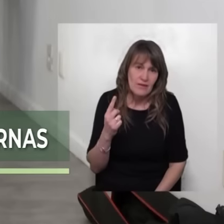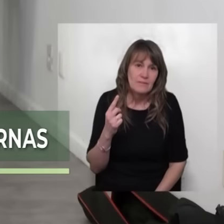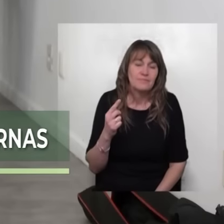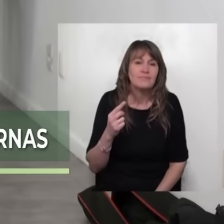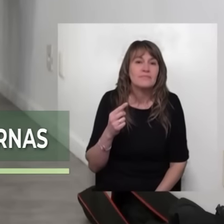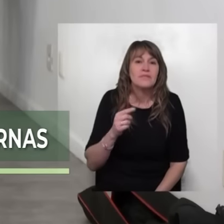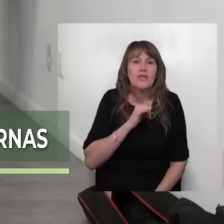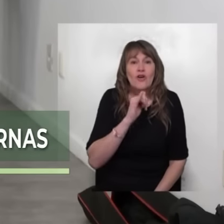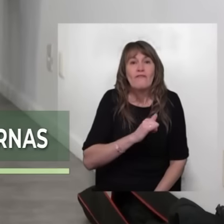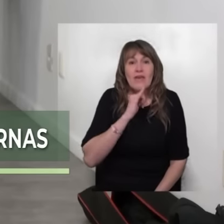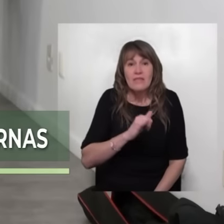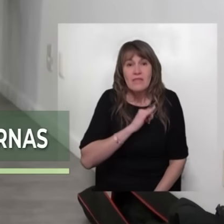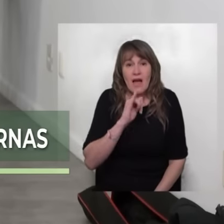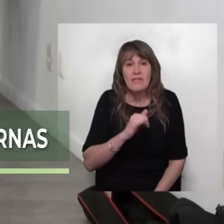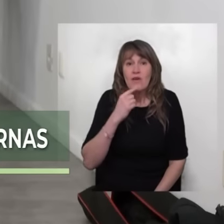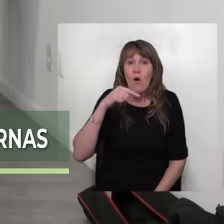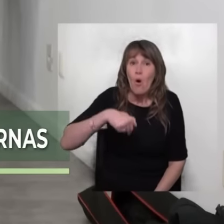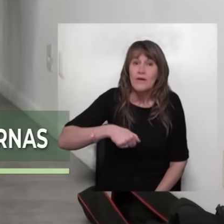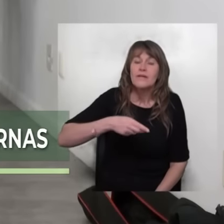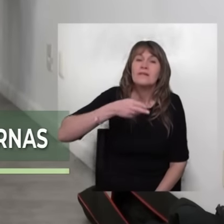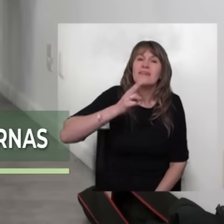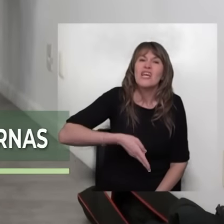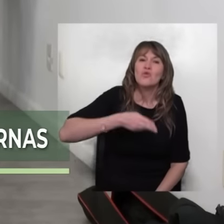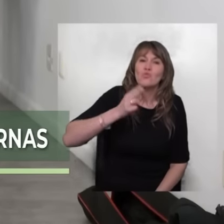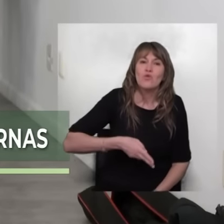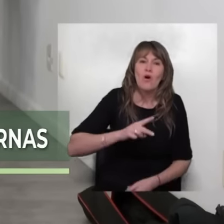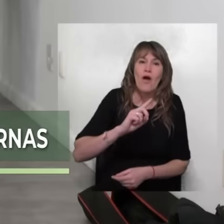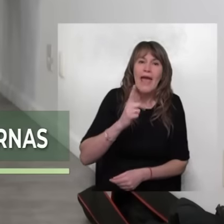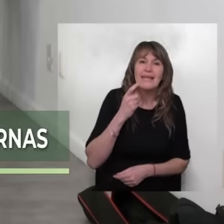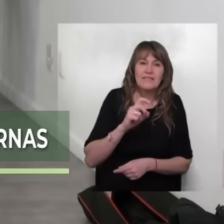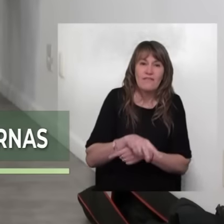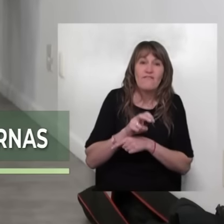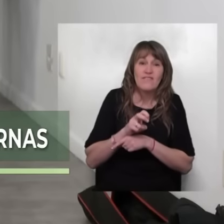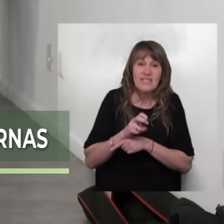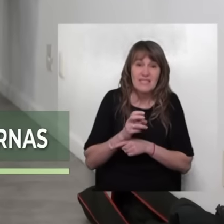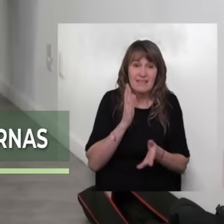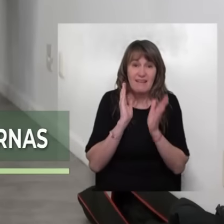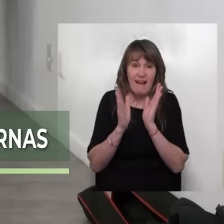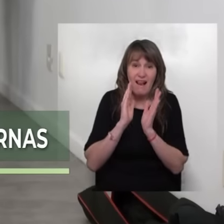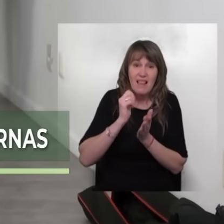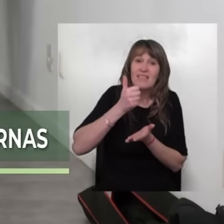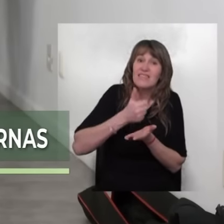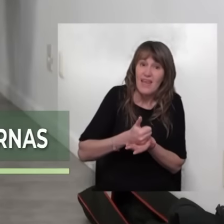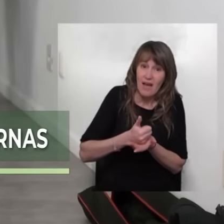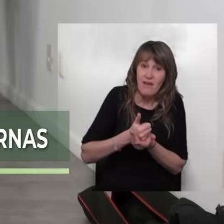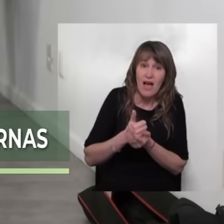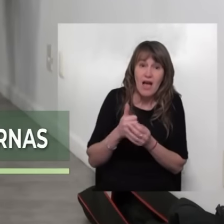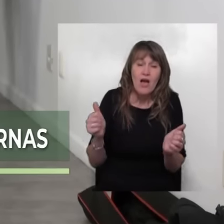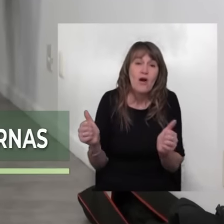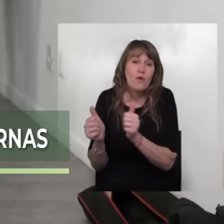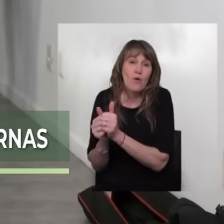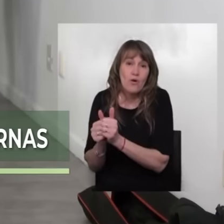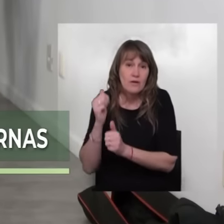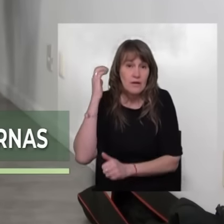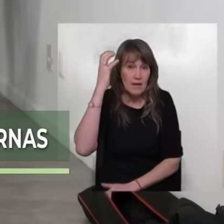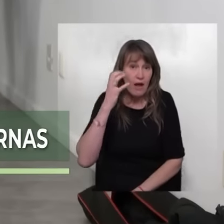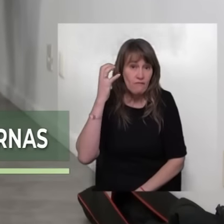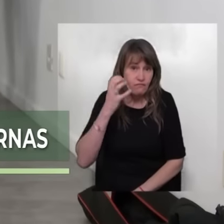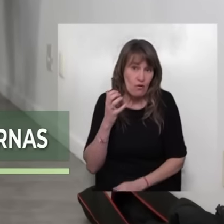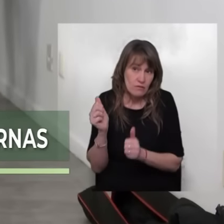novedad importante que se dio en la jornada de hoy que es la renuncia de la ex fiscal Gabriela fosati que estaba en filas de Laura rafo a el Partido